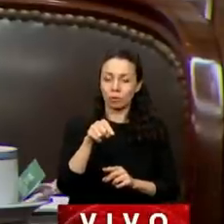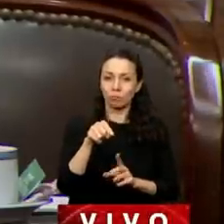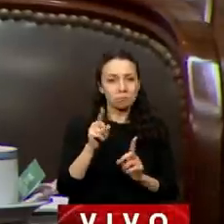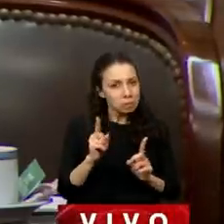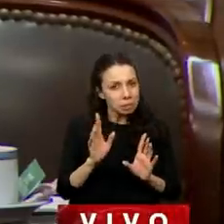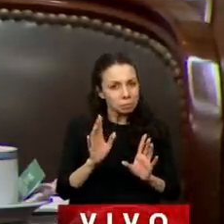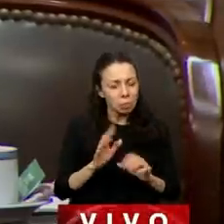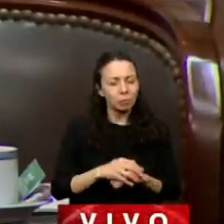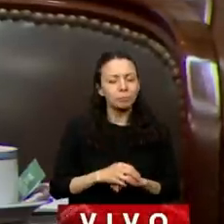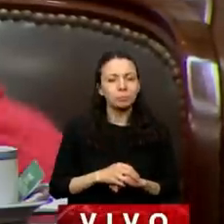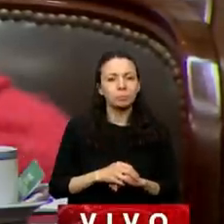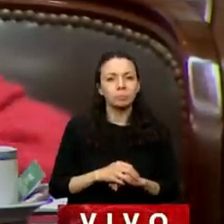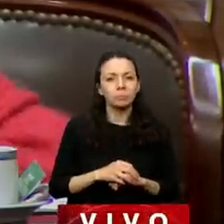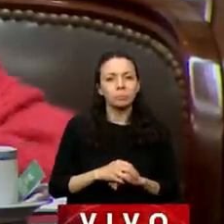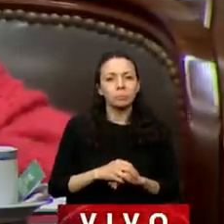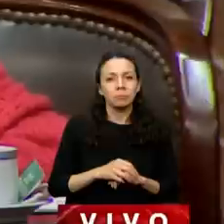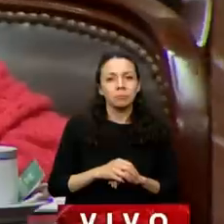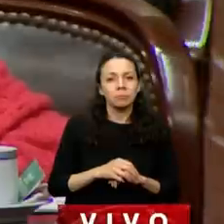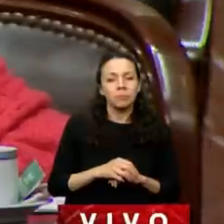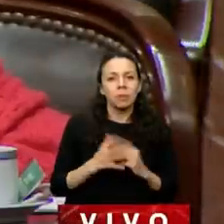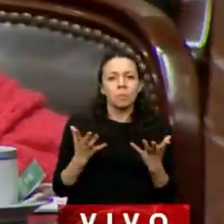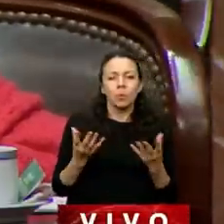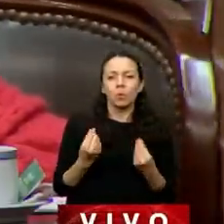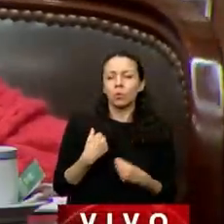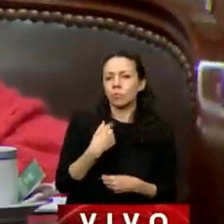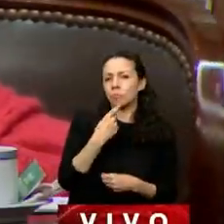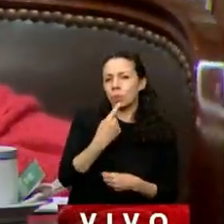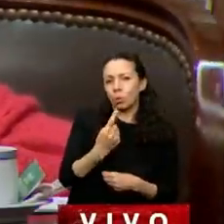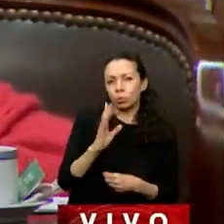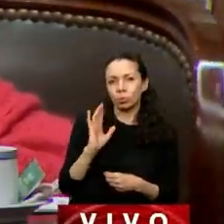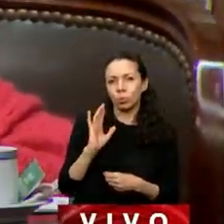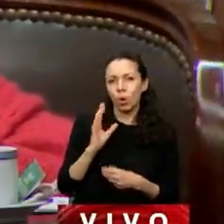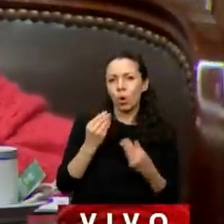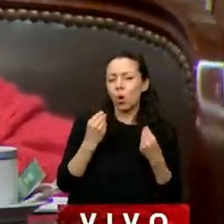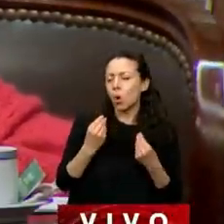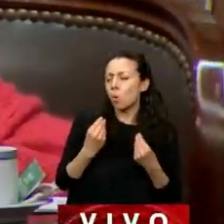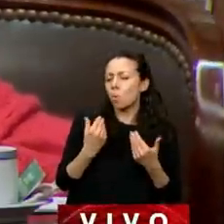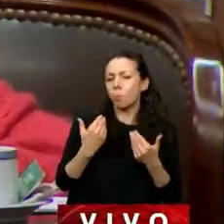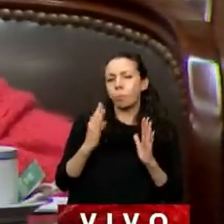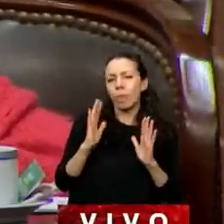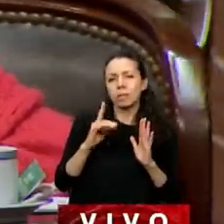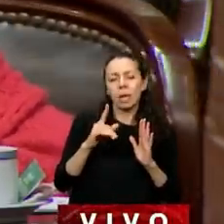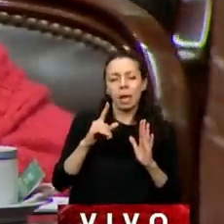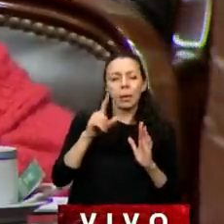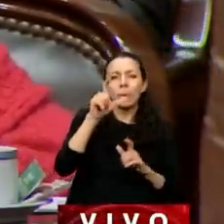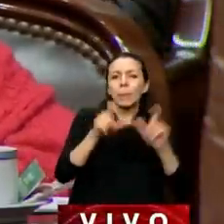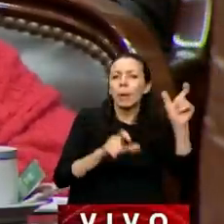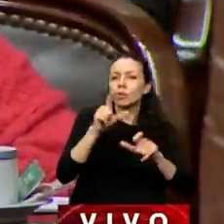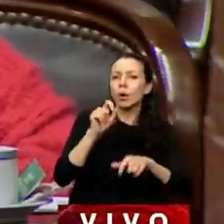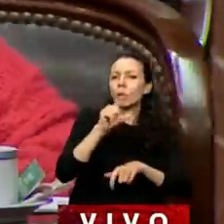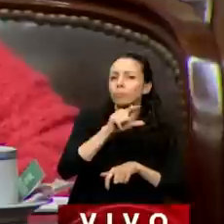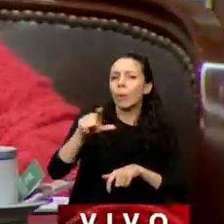Ahora bien, ¿cómo se puede pacificar la vida social? ¿Cómo se